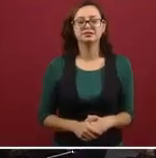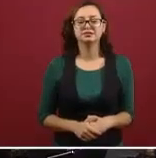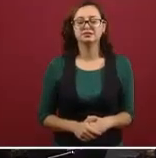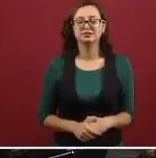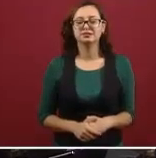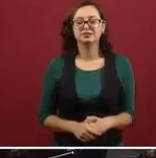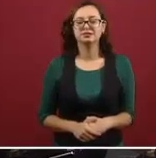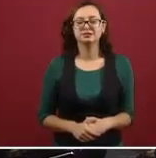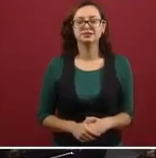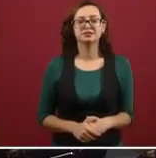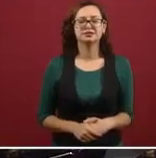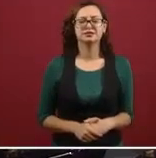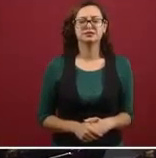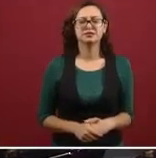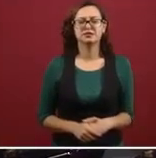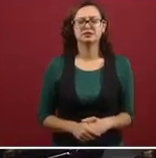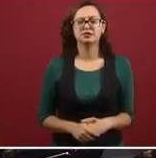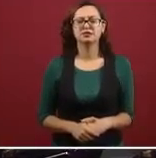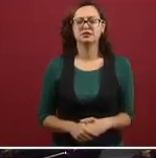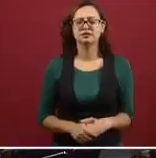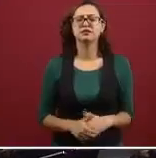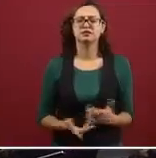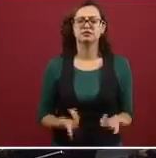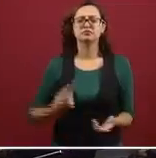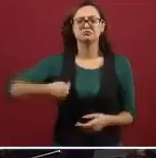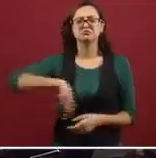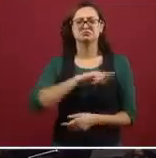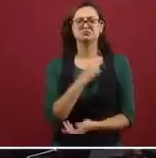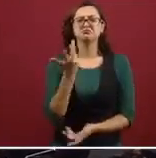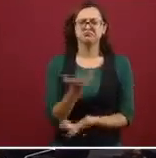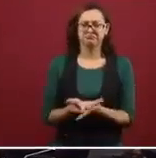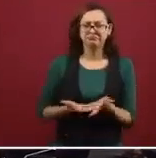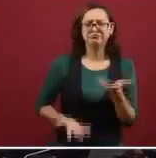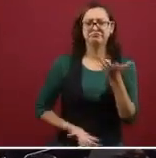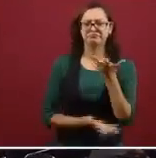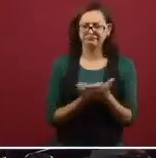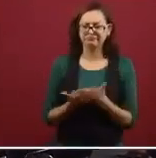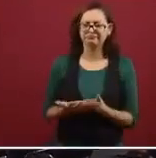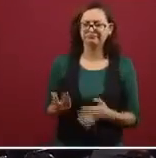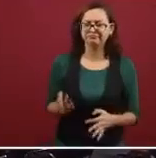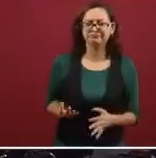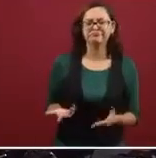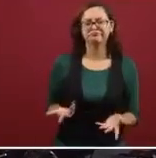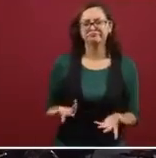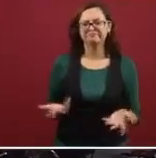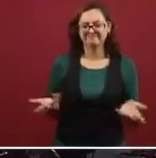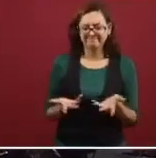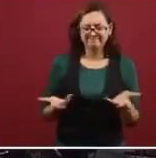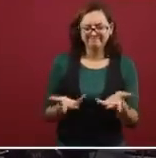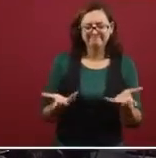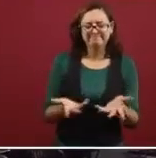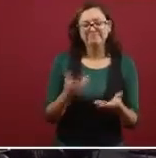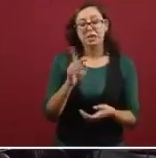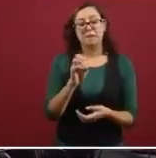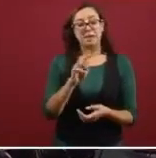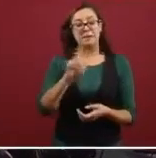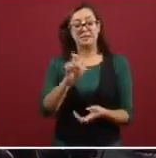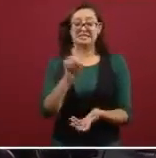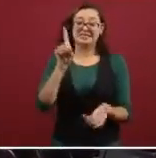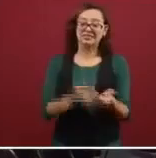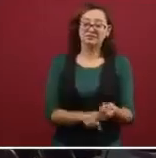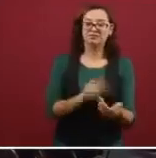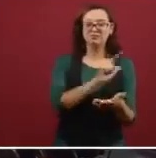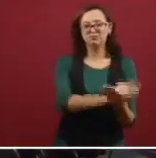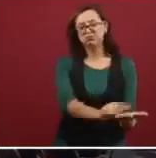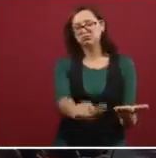Esto es lo que se está haciendo. En el caso de Pemex, limpiar Pemex,